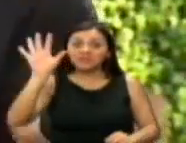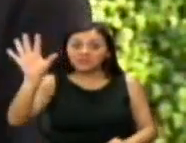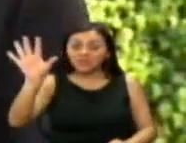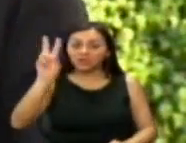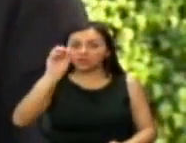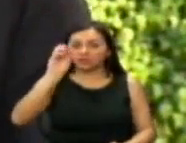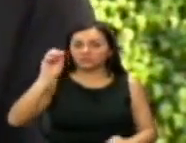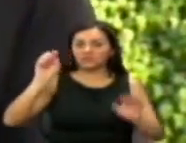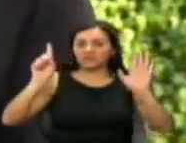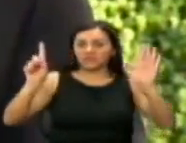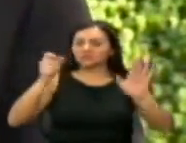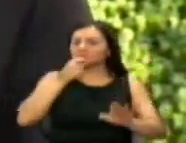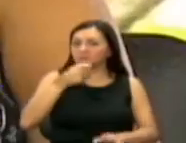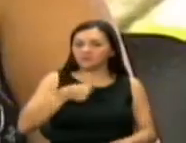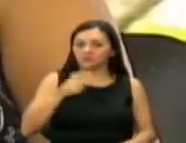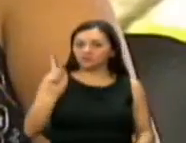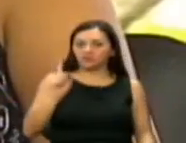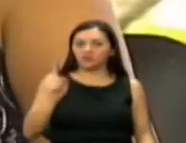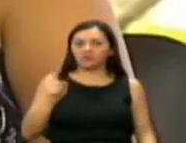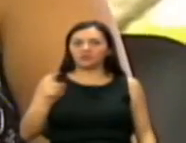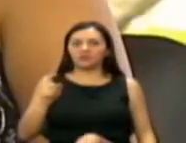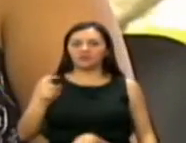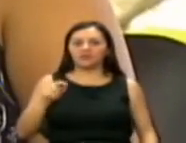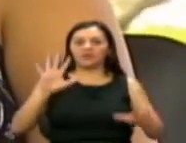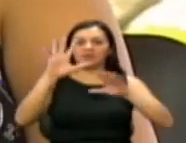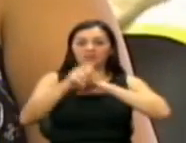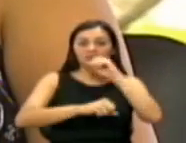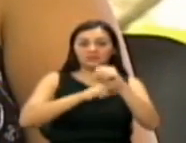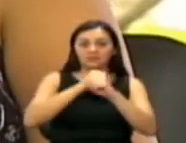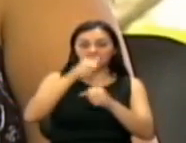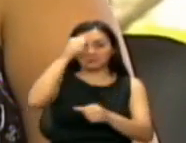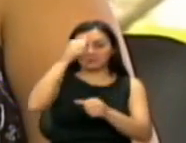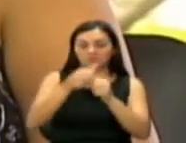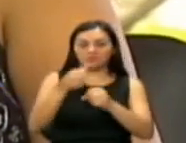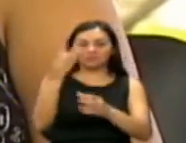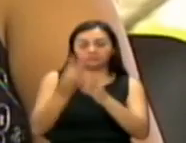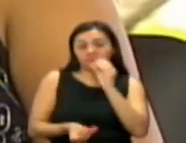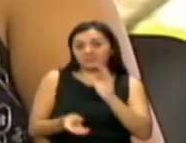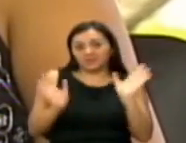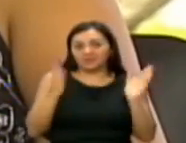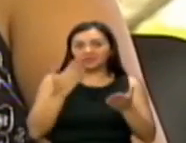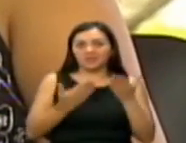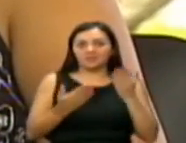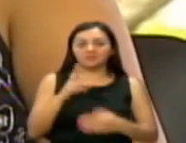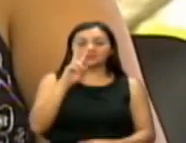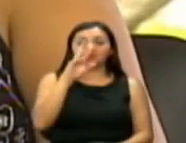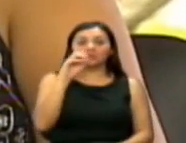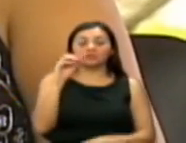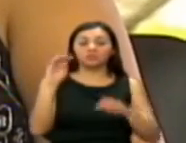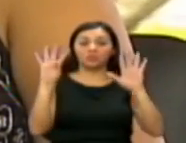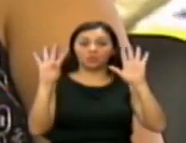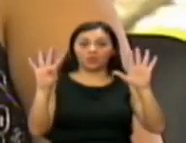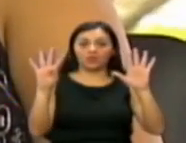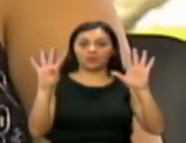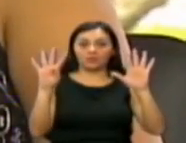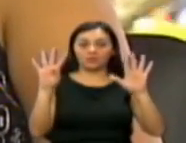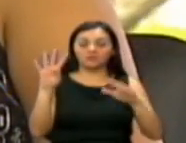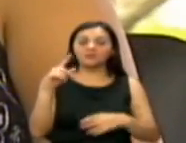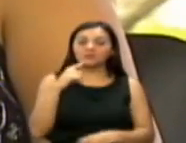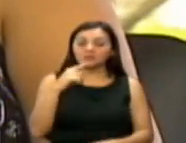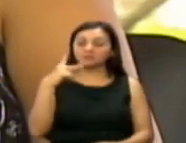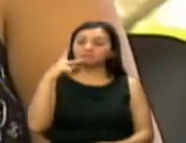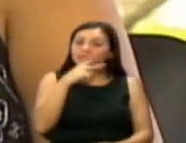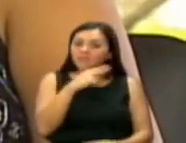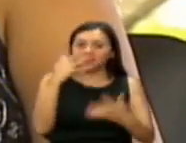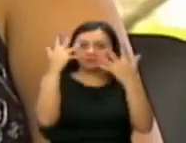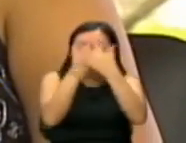preciso. Debe ser. Entonces, ya 10 años, de pronto me falla la memoria. Probablemente. Contrario a lo que sucedió en 2009, cuando candidatos del país yo ganaron no miento, en Imbabura. No engaño, la